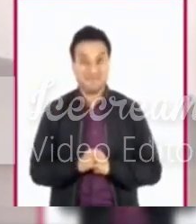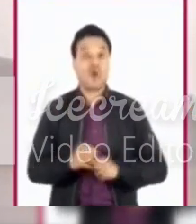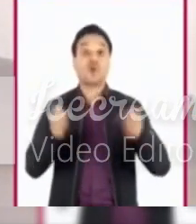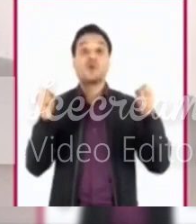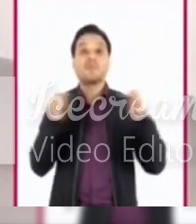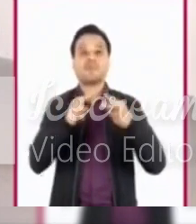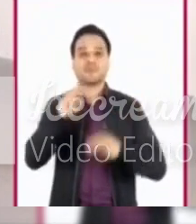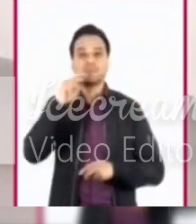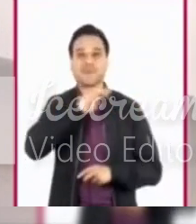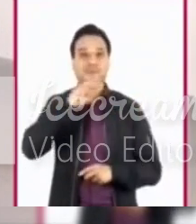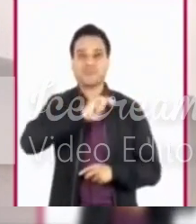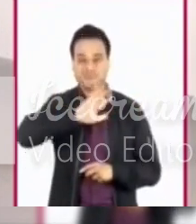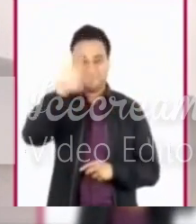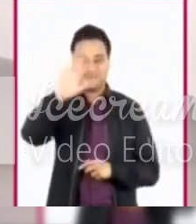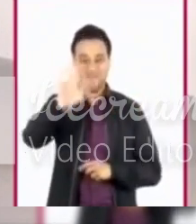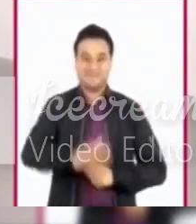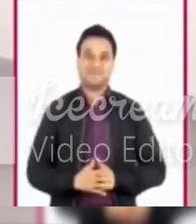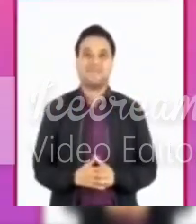¡Hasta la próxima!